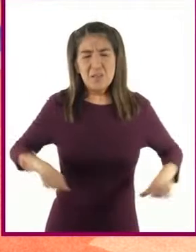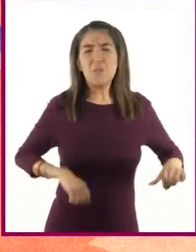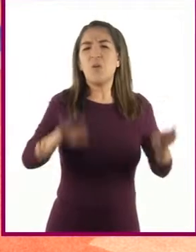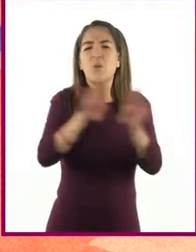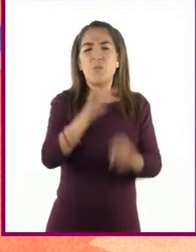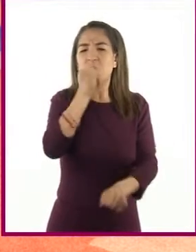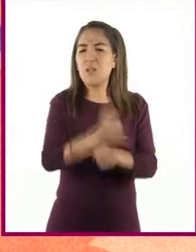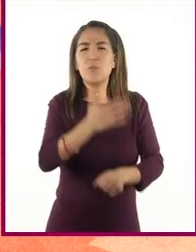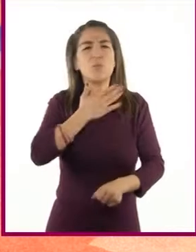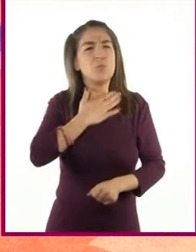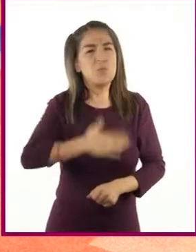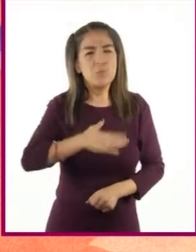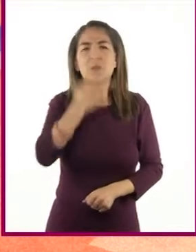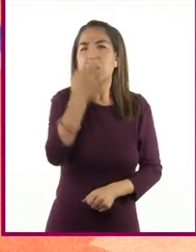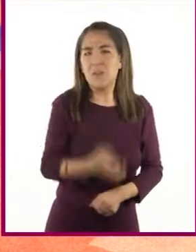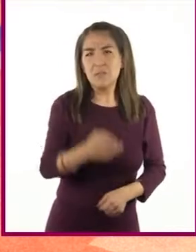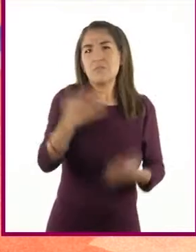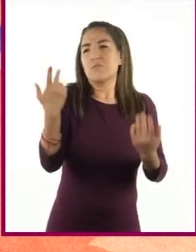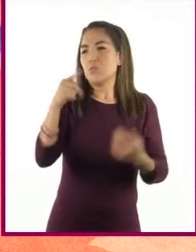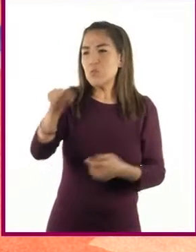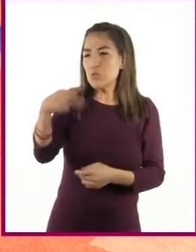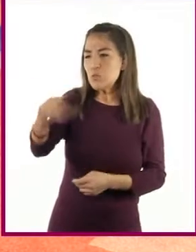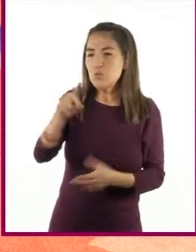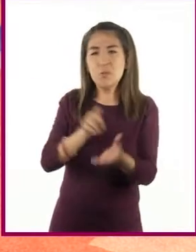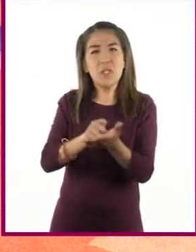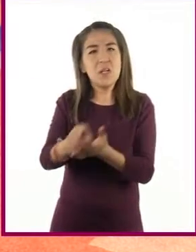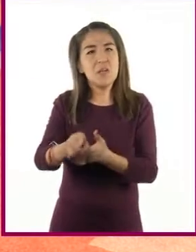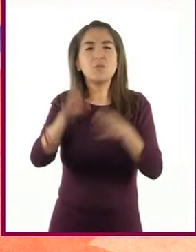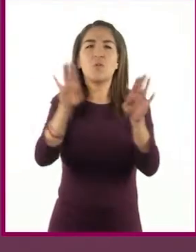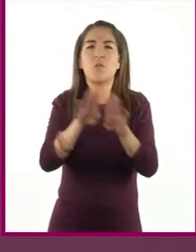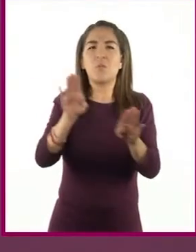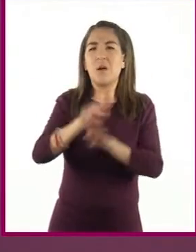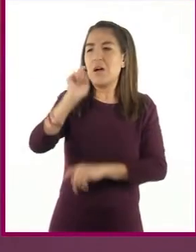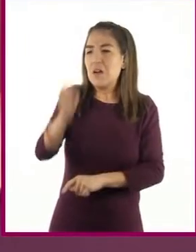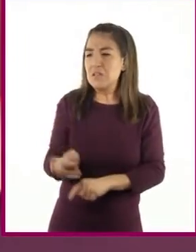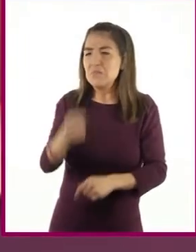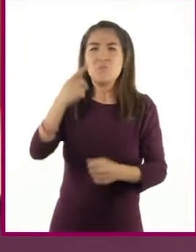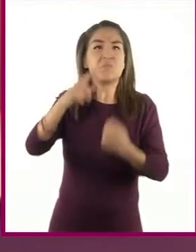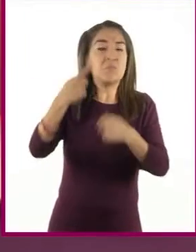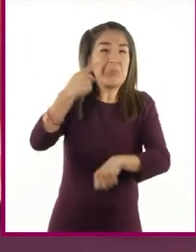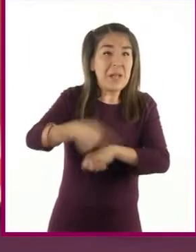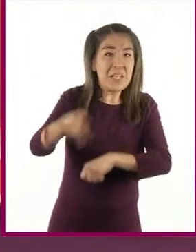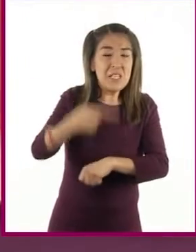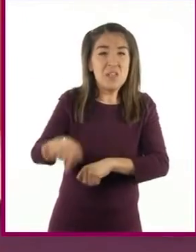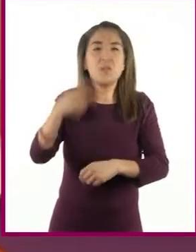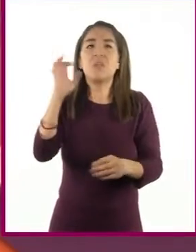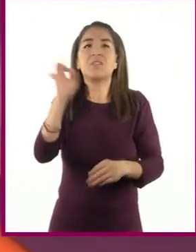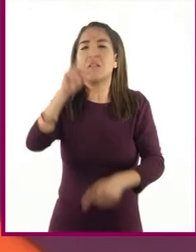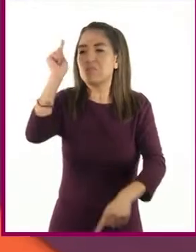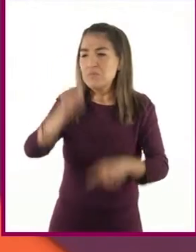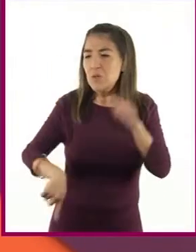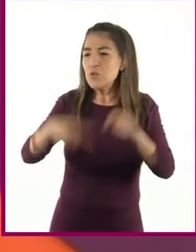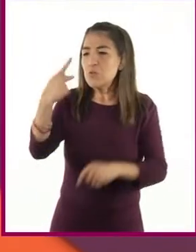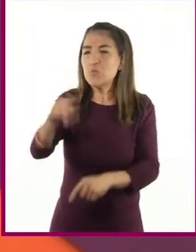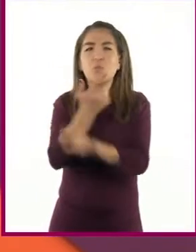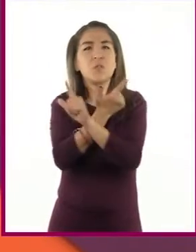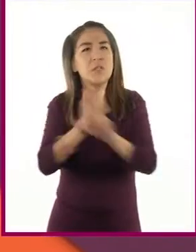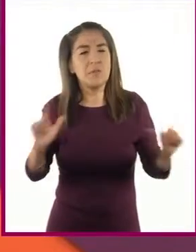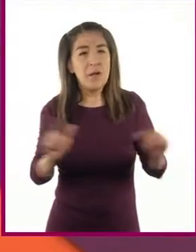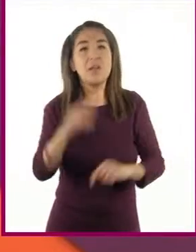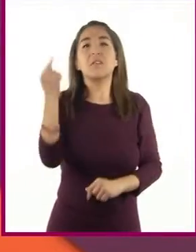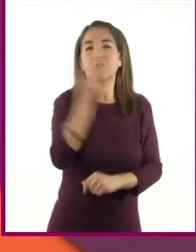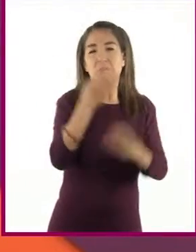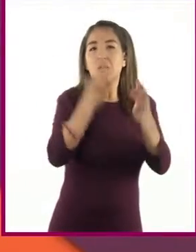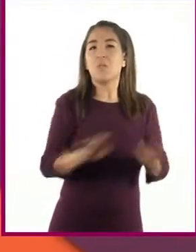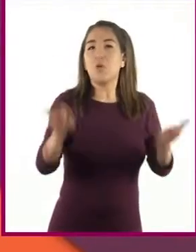los derechos de las personas, quitándoles libertad. Es muy importante que los individuos y la